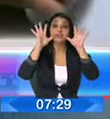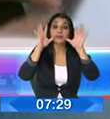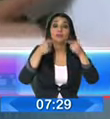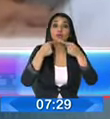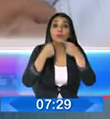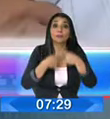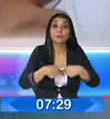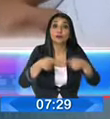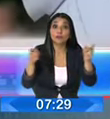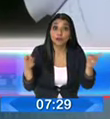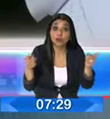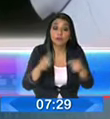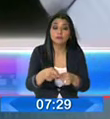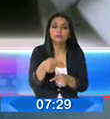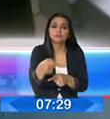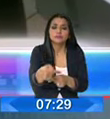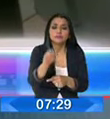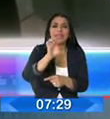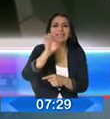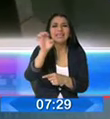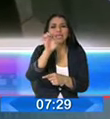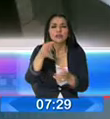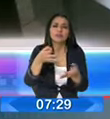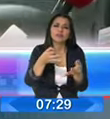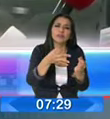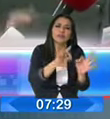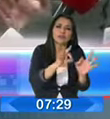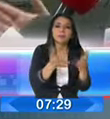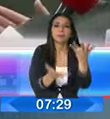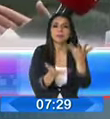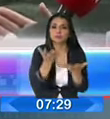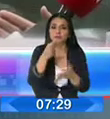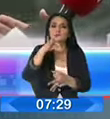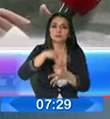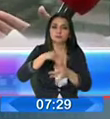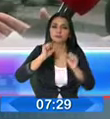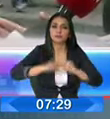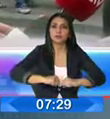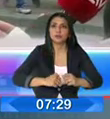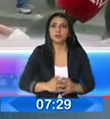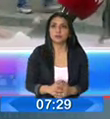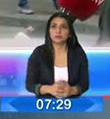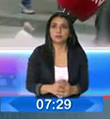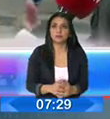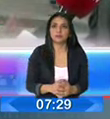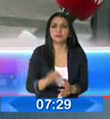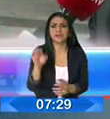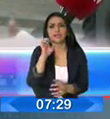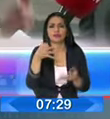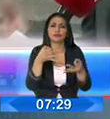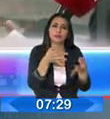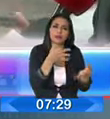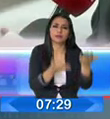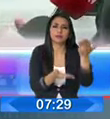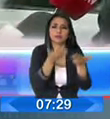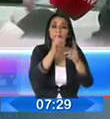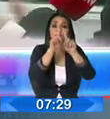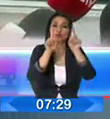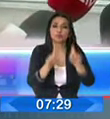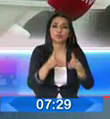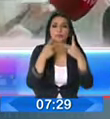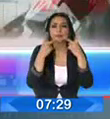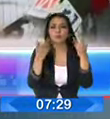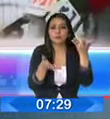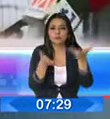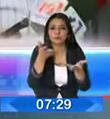convocatoria y que ya entre enero y febrero acudamos nuevamente a las urnas. Entonces, enero y febrero sería la consulta popular